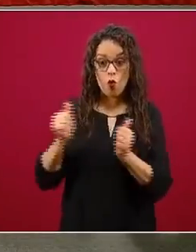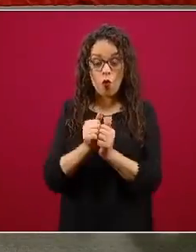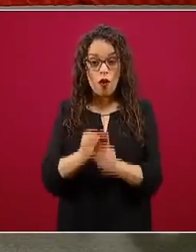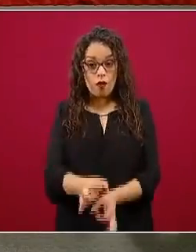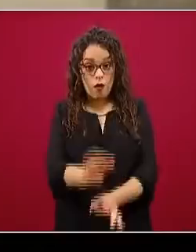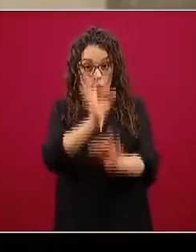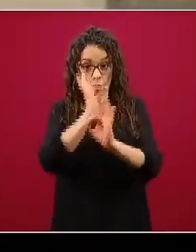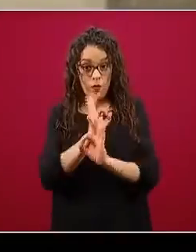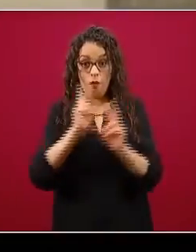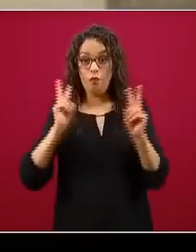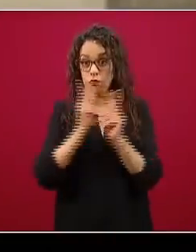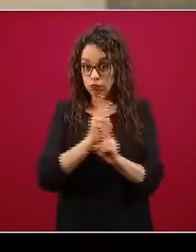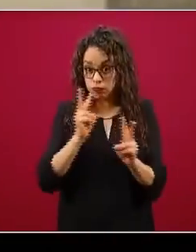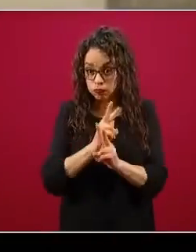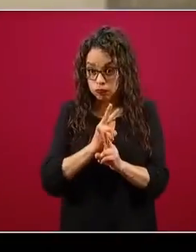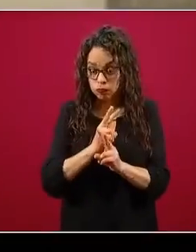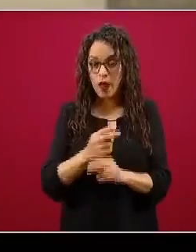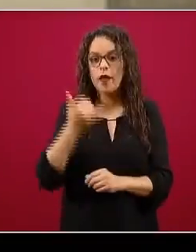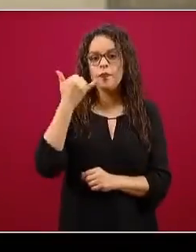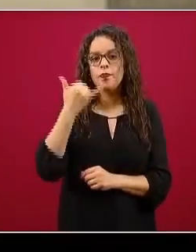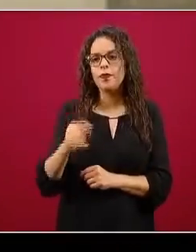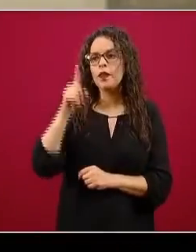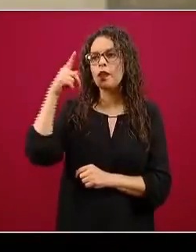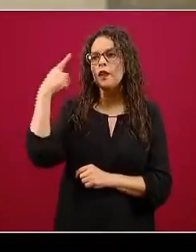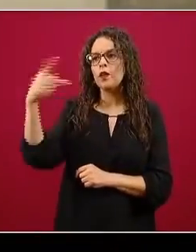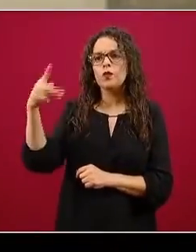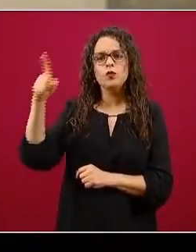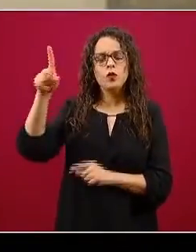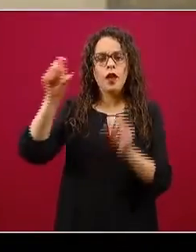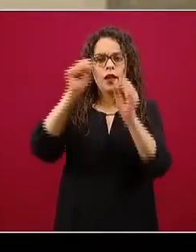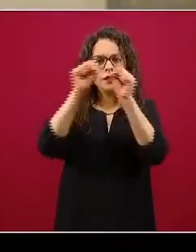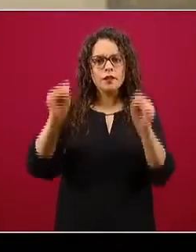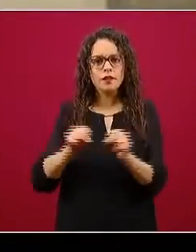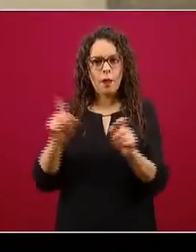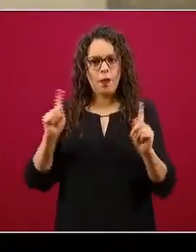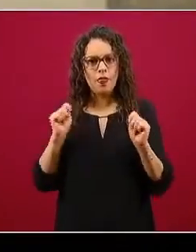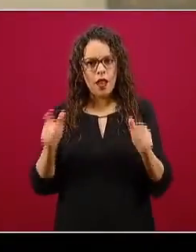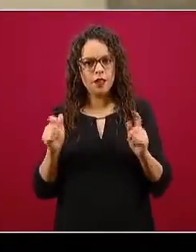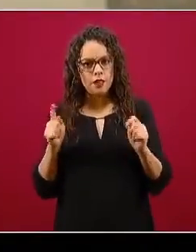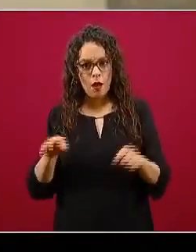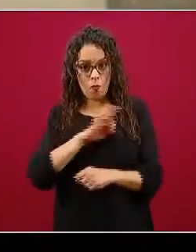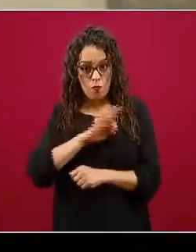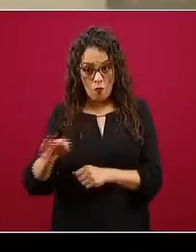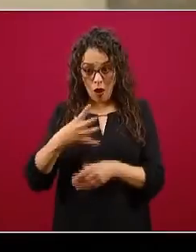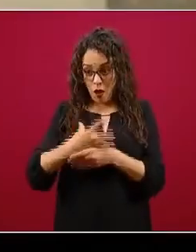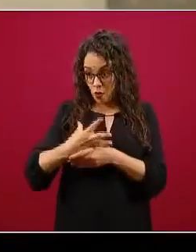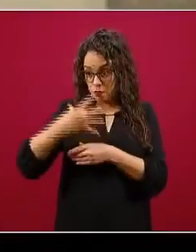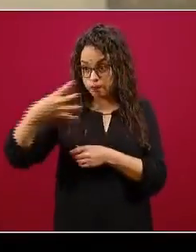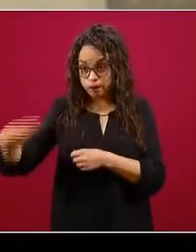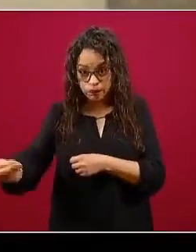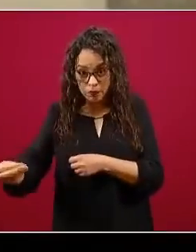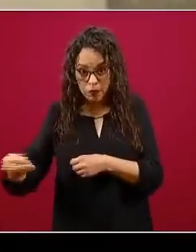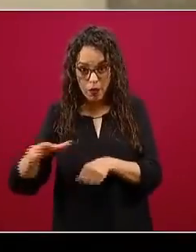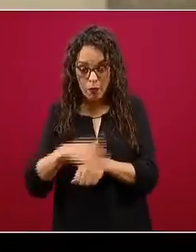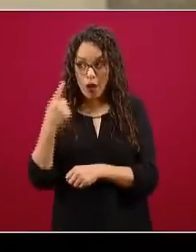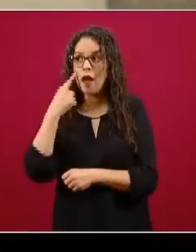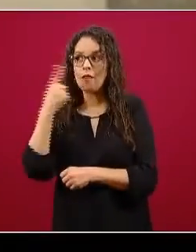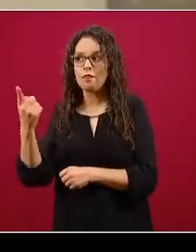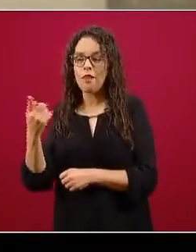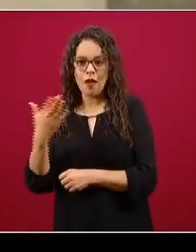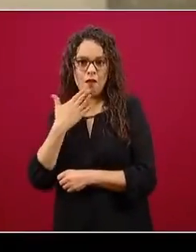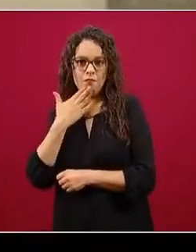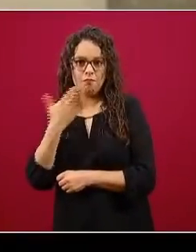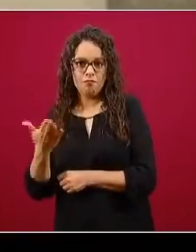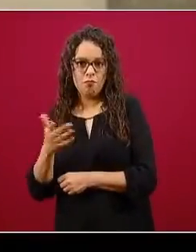puede replicar el sistema de Tlaxcala para replicar los resultados, que se ve que son buenos. Y en el caso